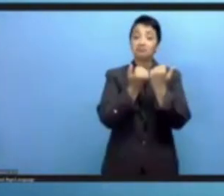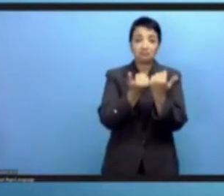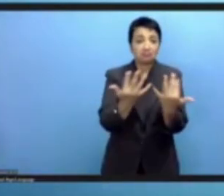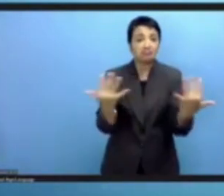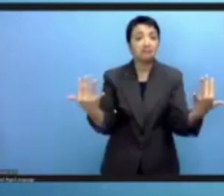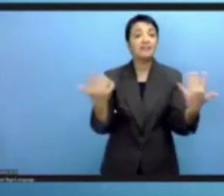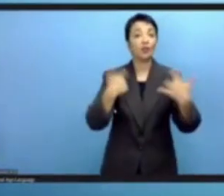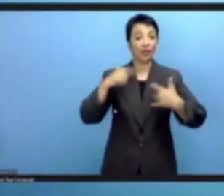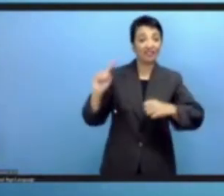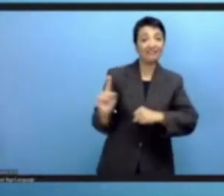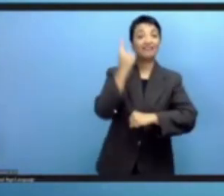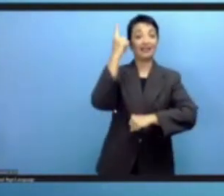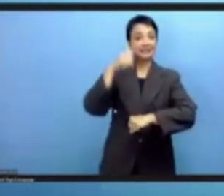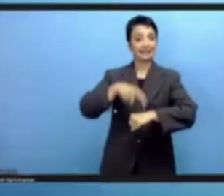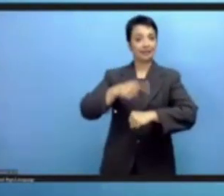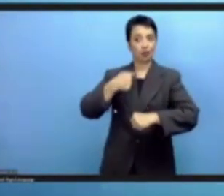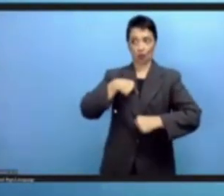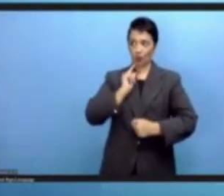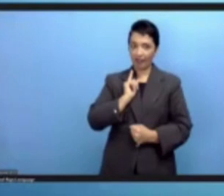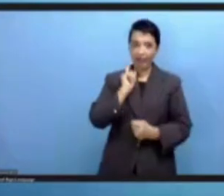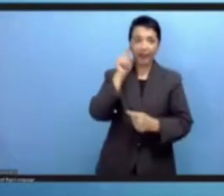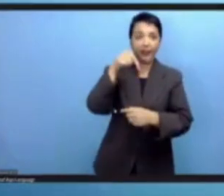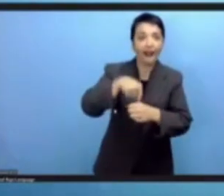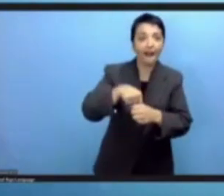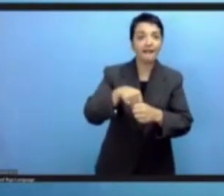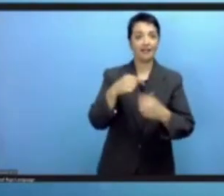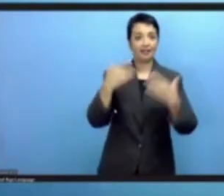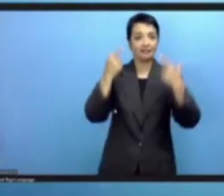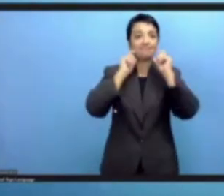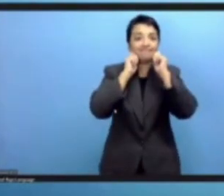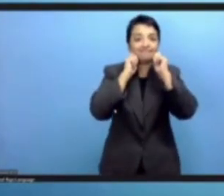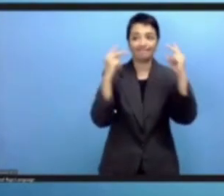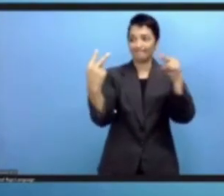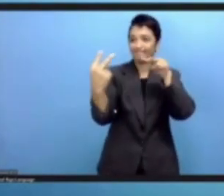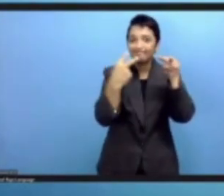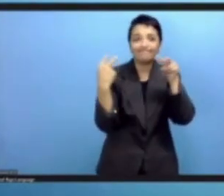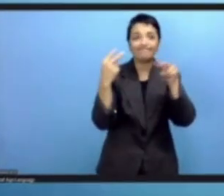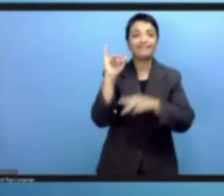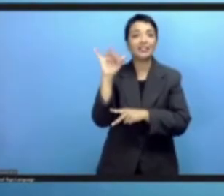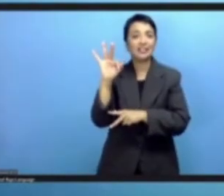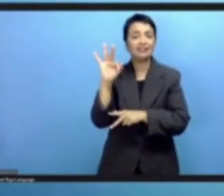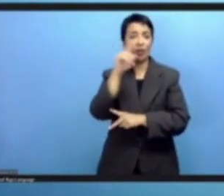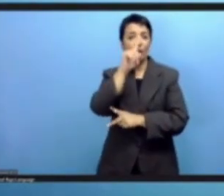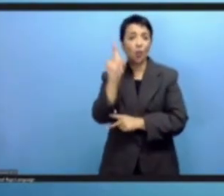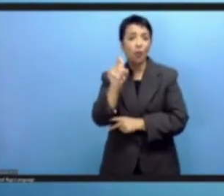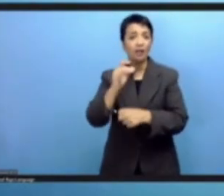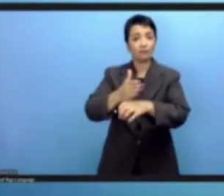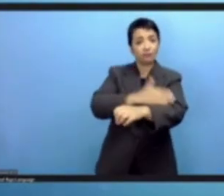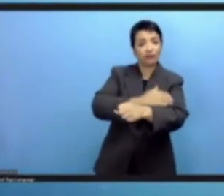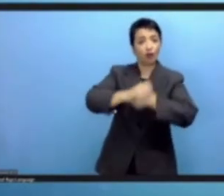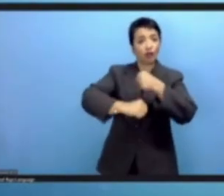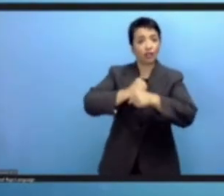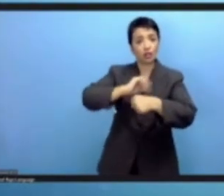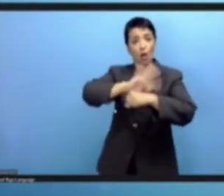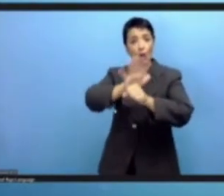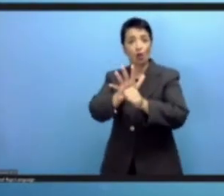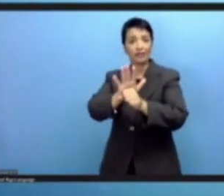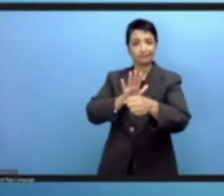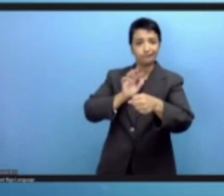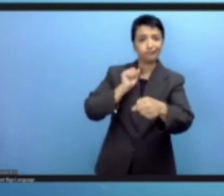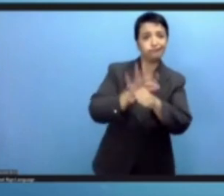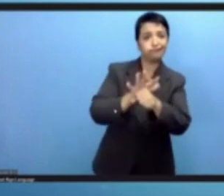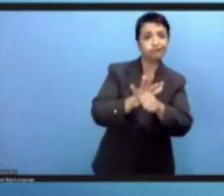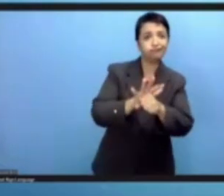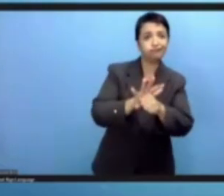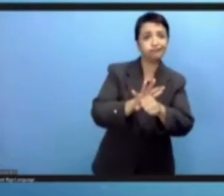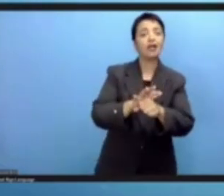en primer lugar de comunicación progresiva para más nosotros esta es la